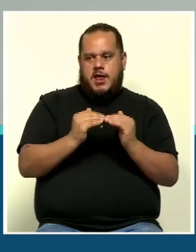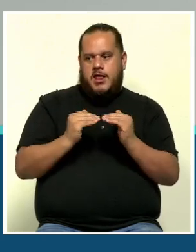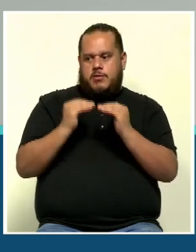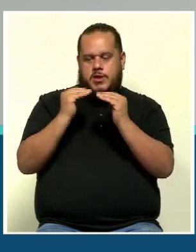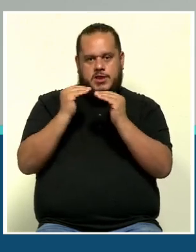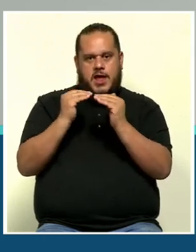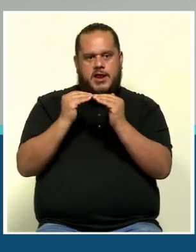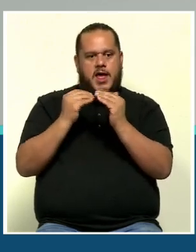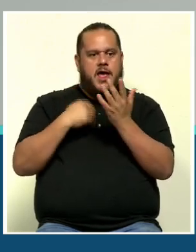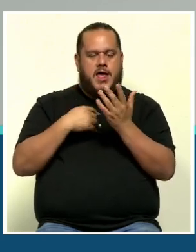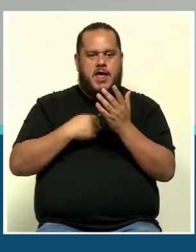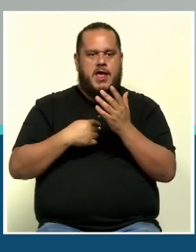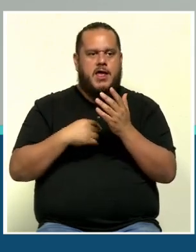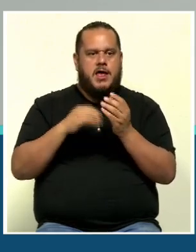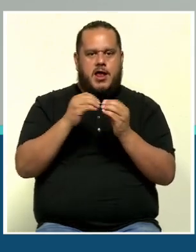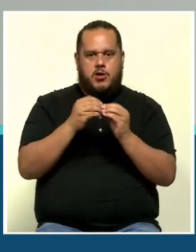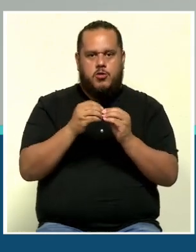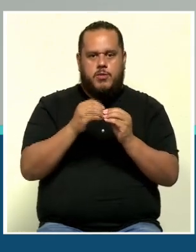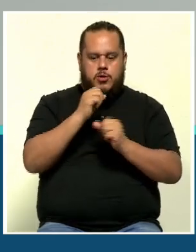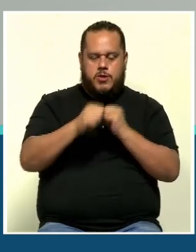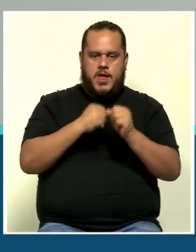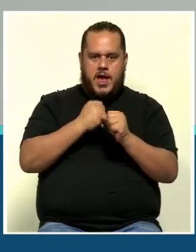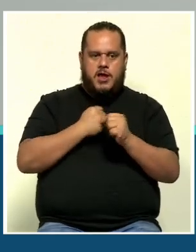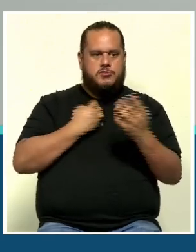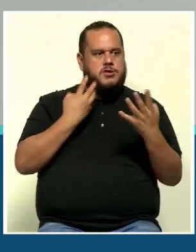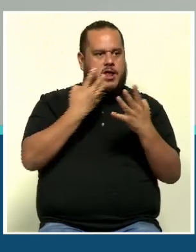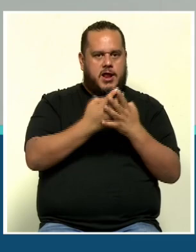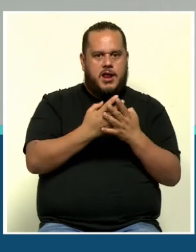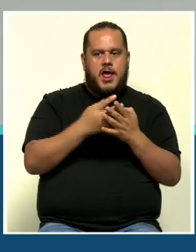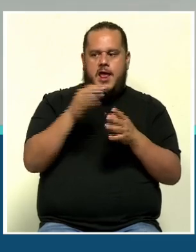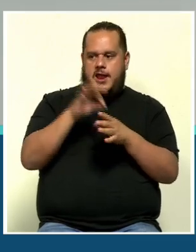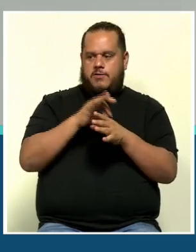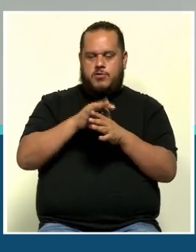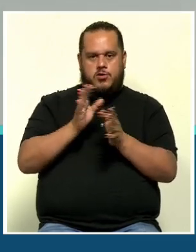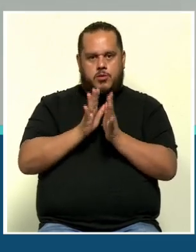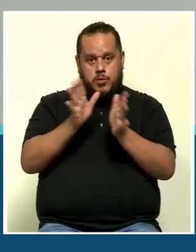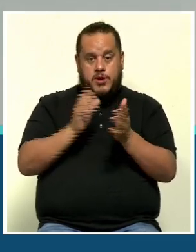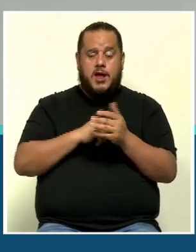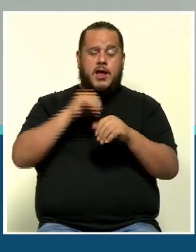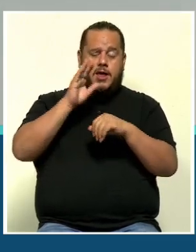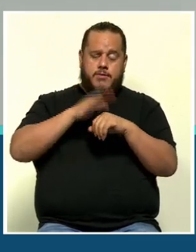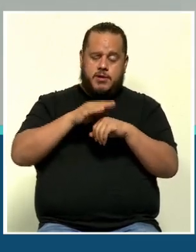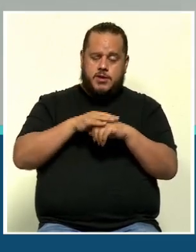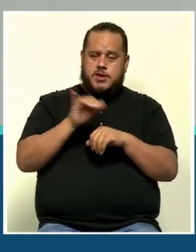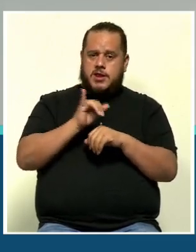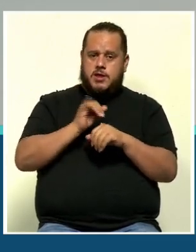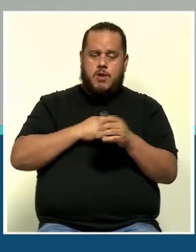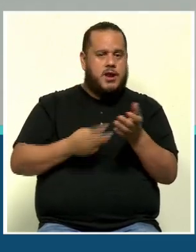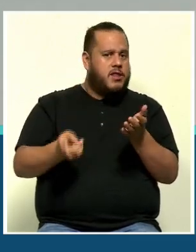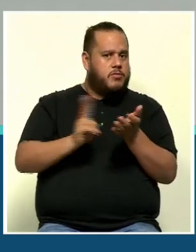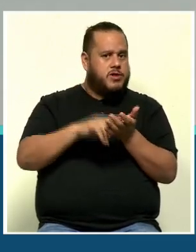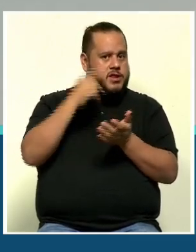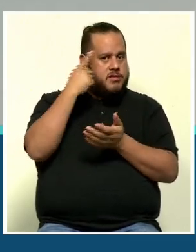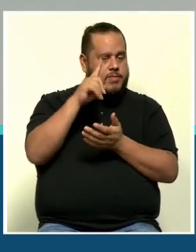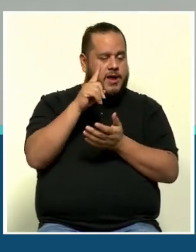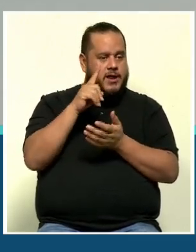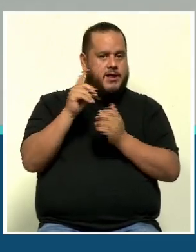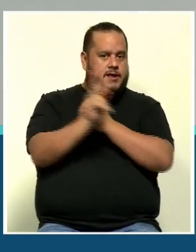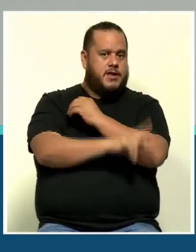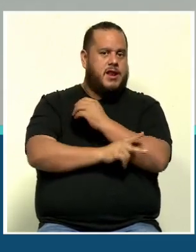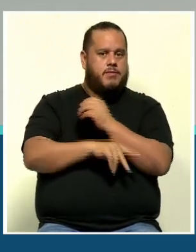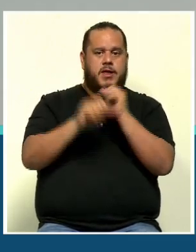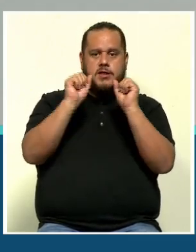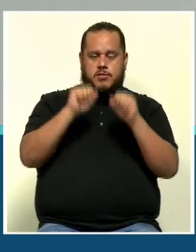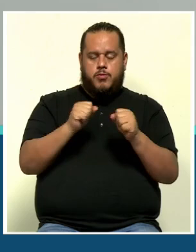las penas en delitos de corrupción en la función pública, permitir también las multas para que el Estado